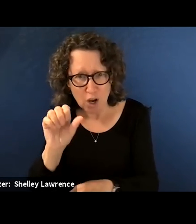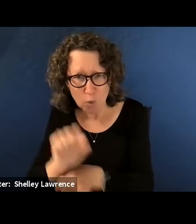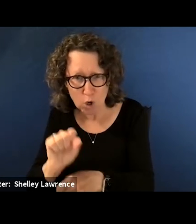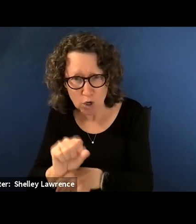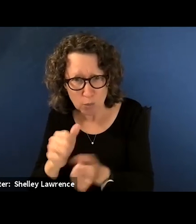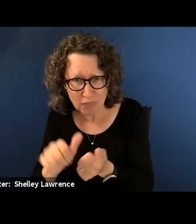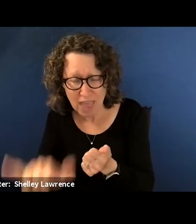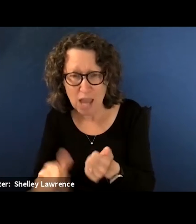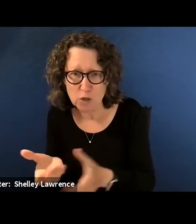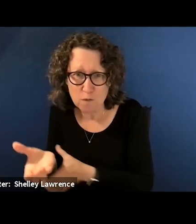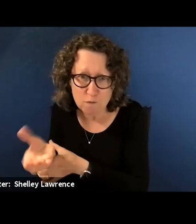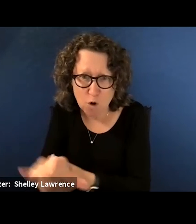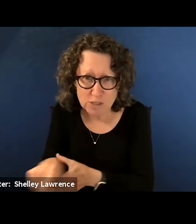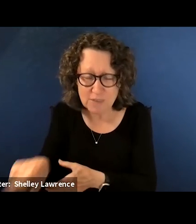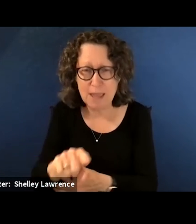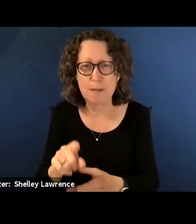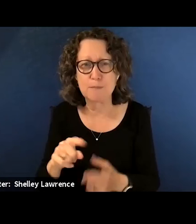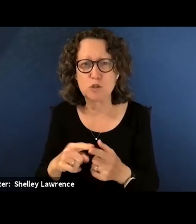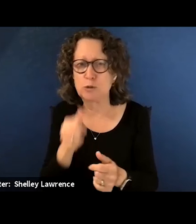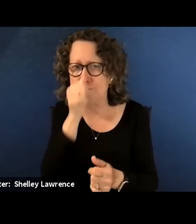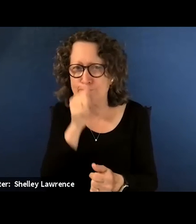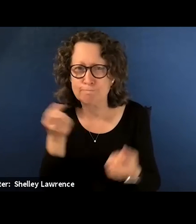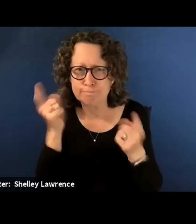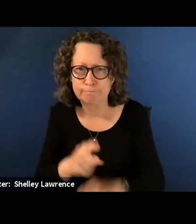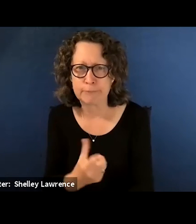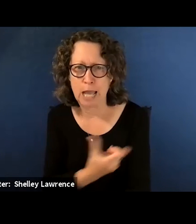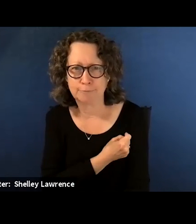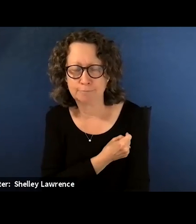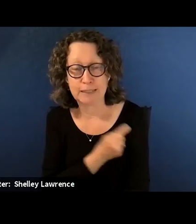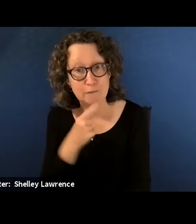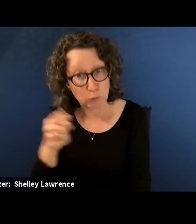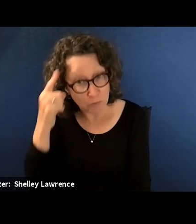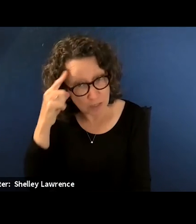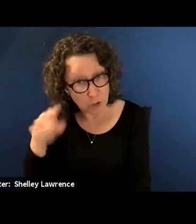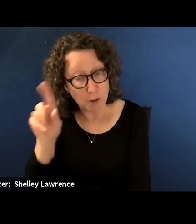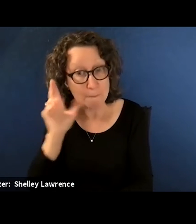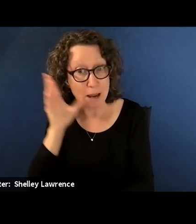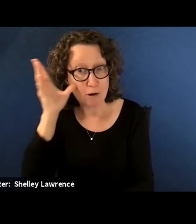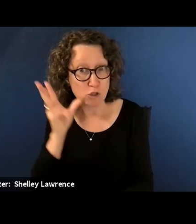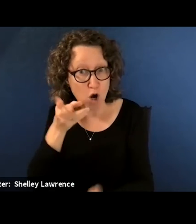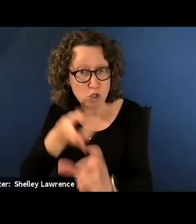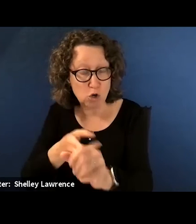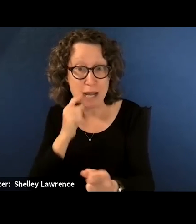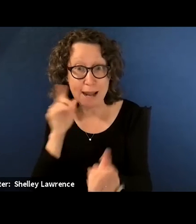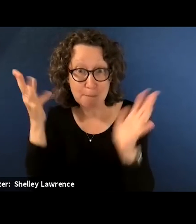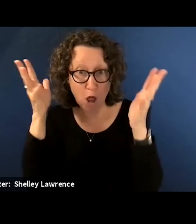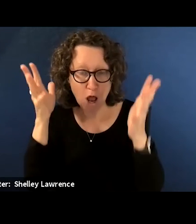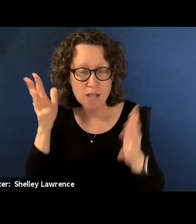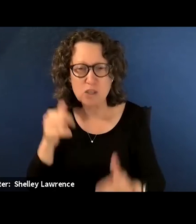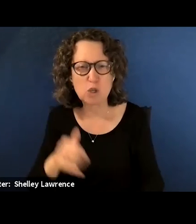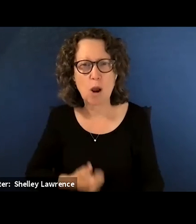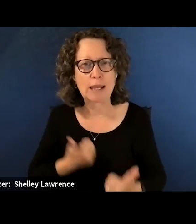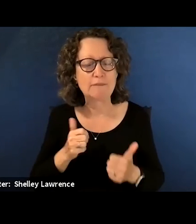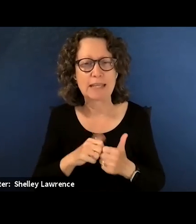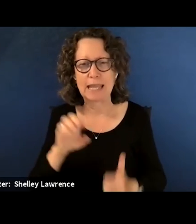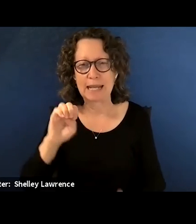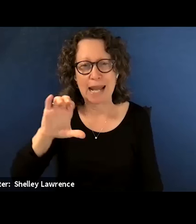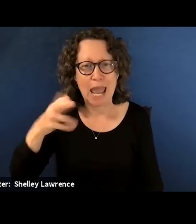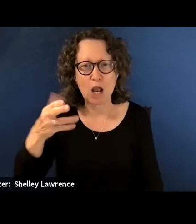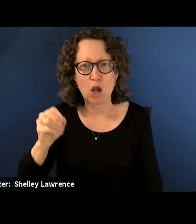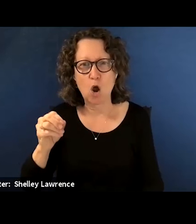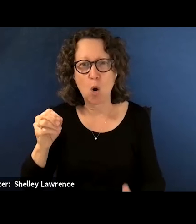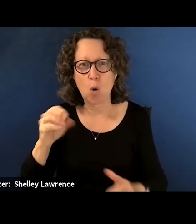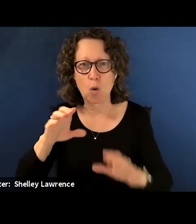decir que se celebra a los empleados porque ustedes han obligado a que ellos